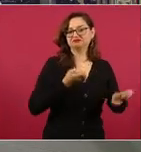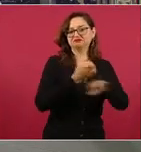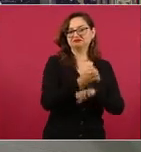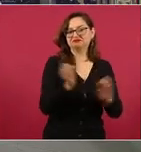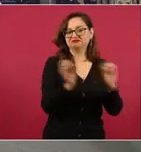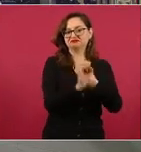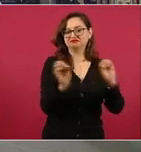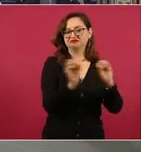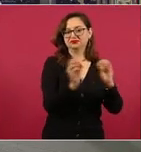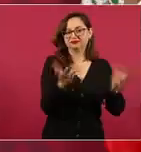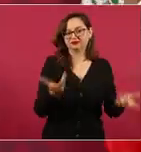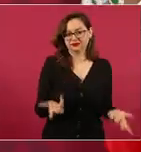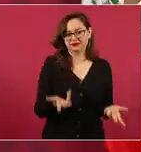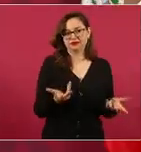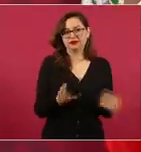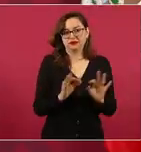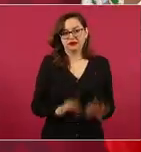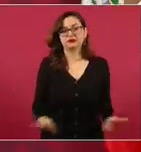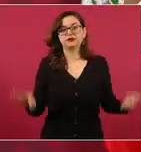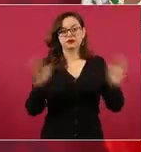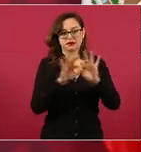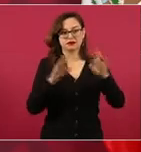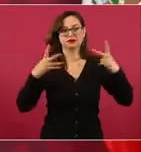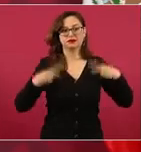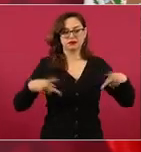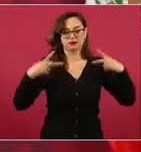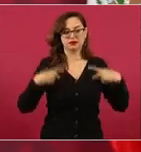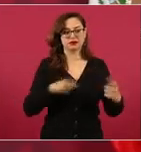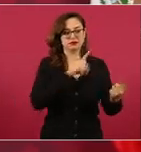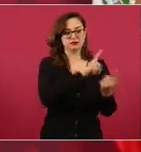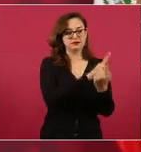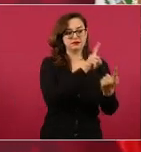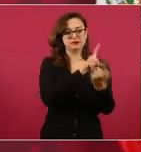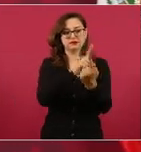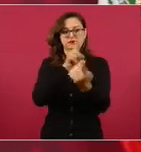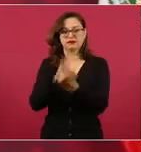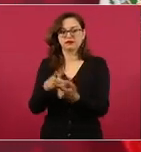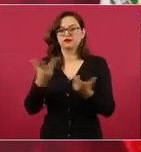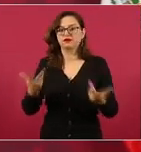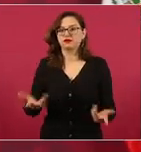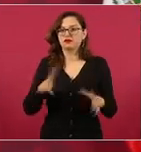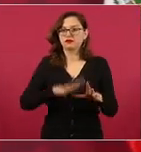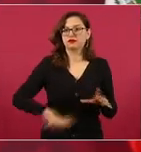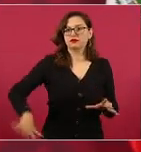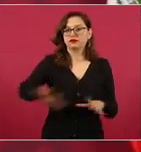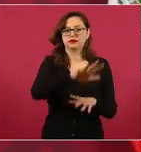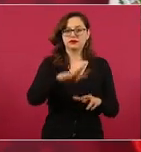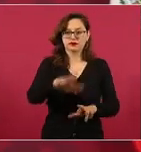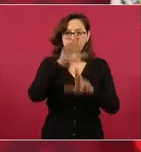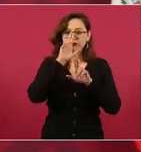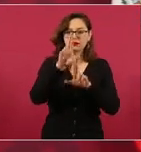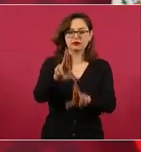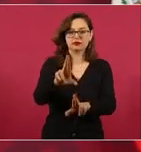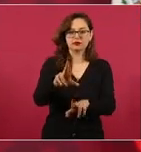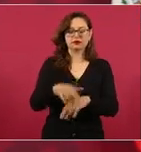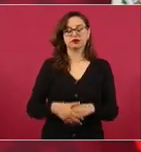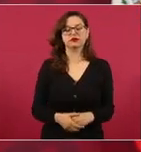Hay que tener comunicación con la gente y respetar al pueblo.